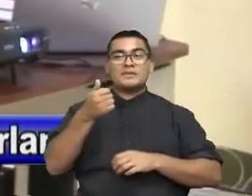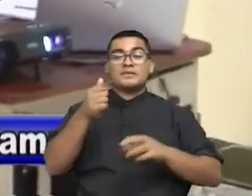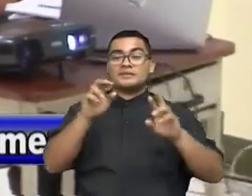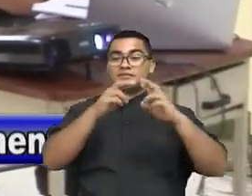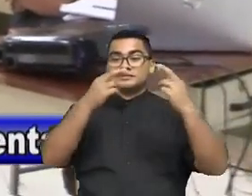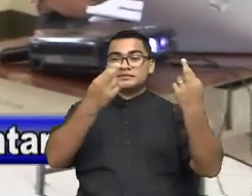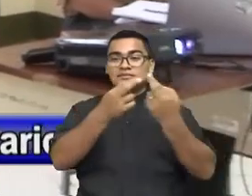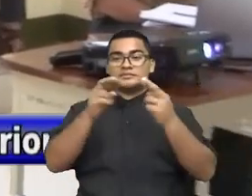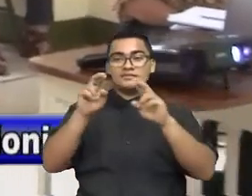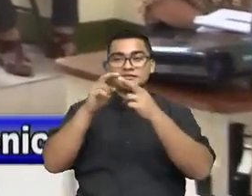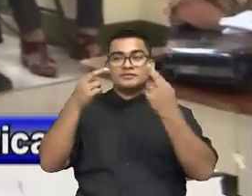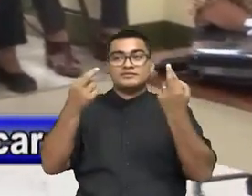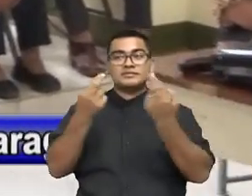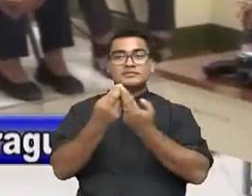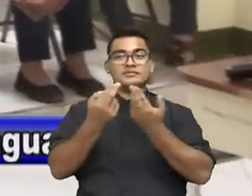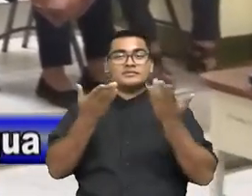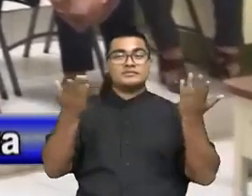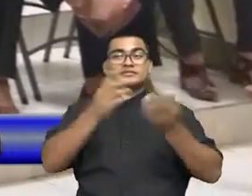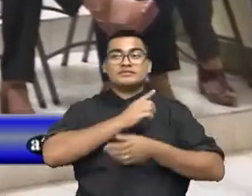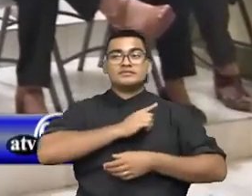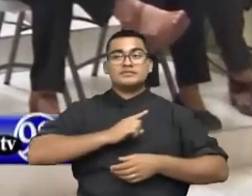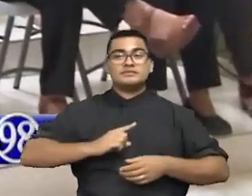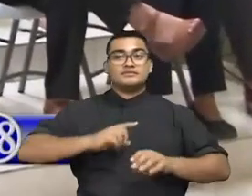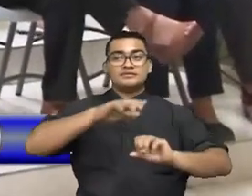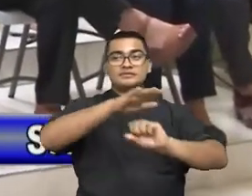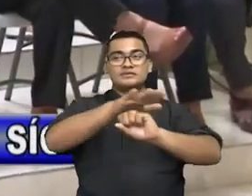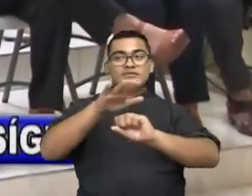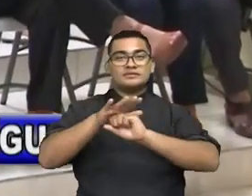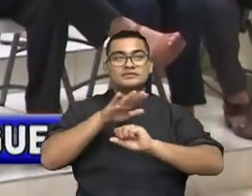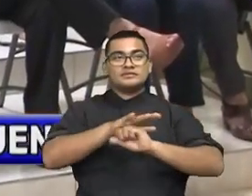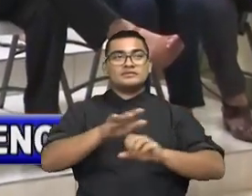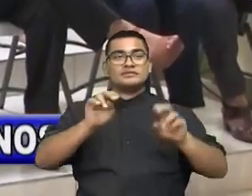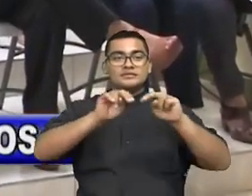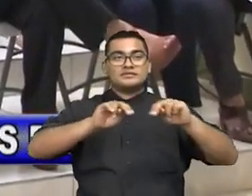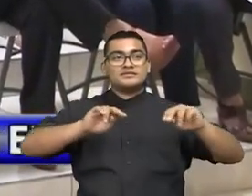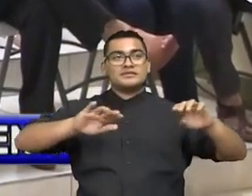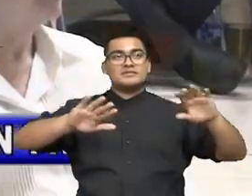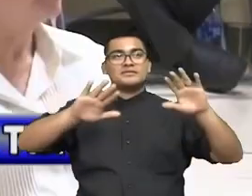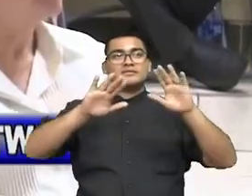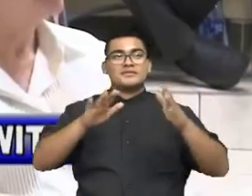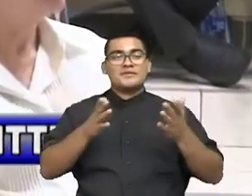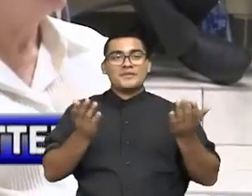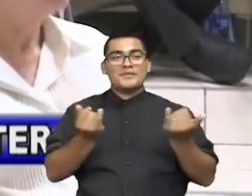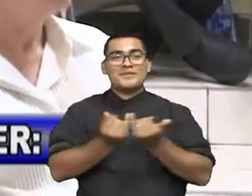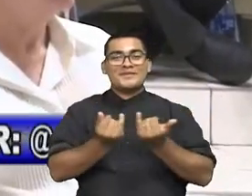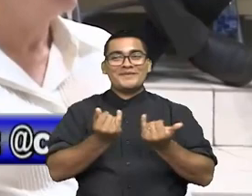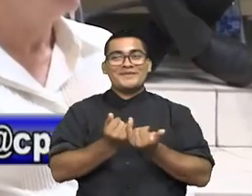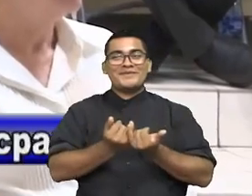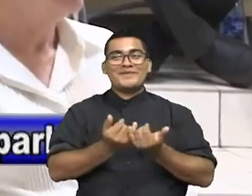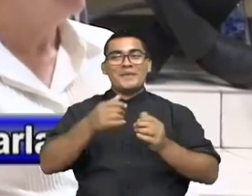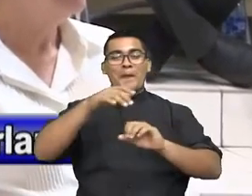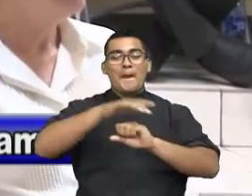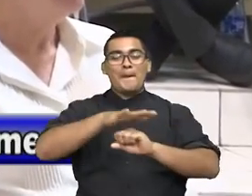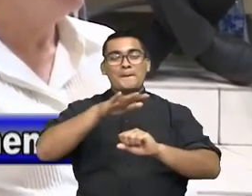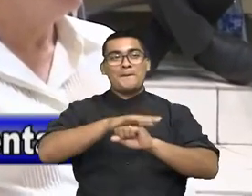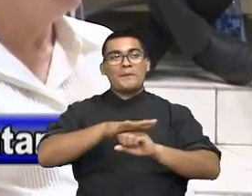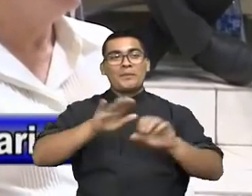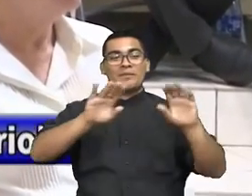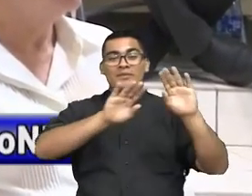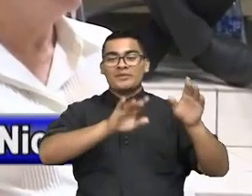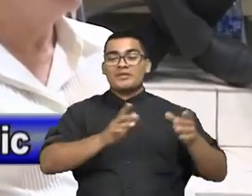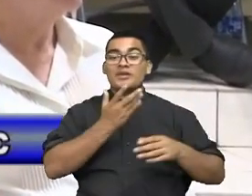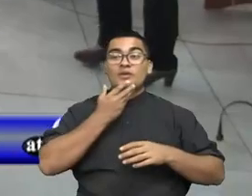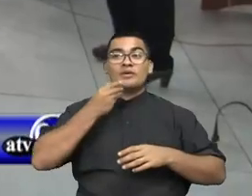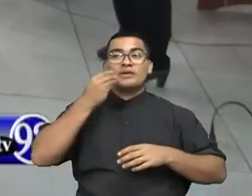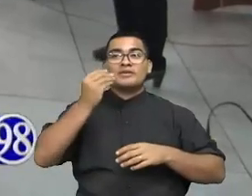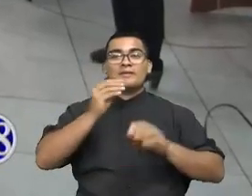cuales se involucran directamente diputados de las comisiones de Medio Ambiente, Recursos Naturales, Comisión de la Mujer, Juventud, Niñez y